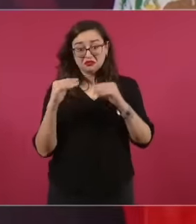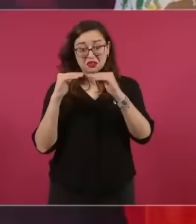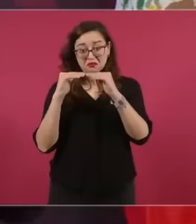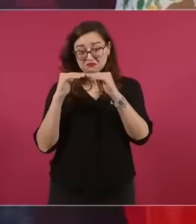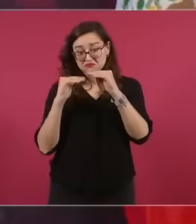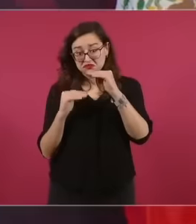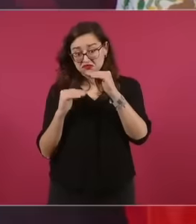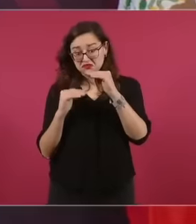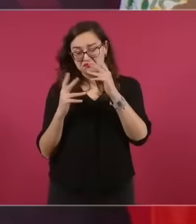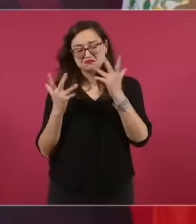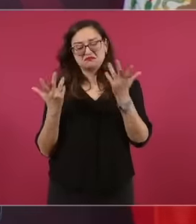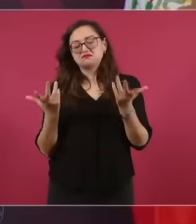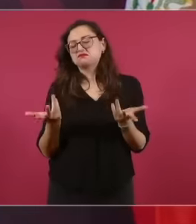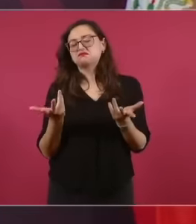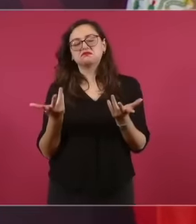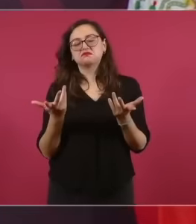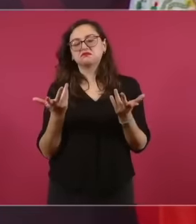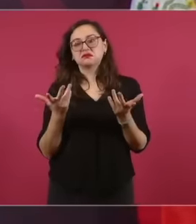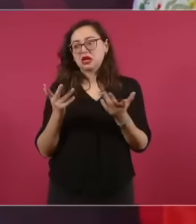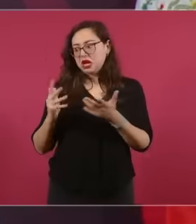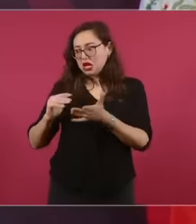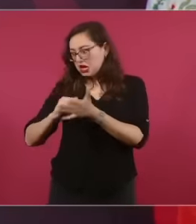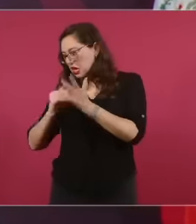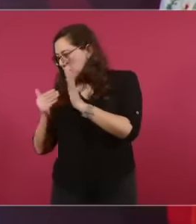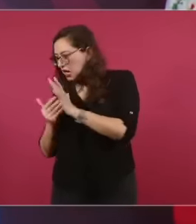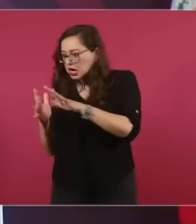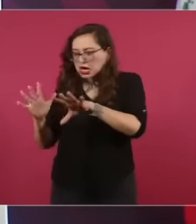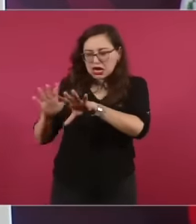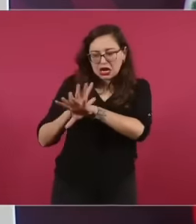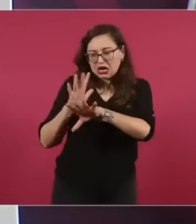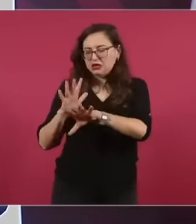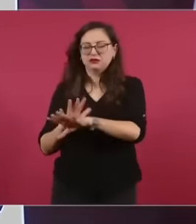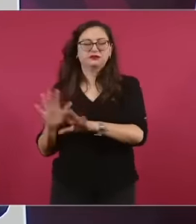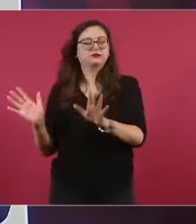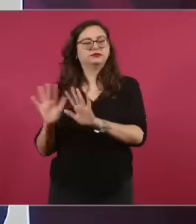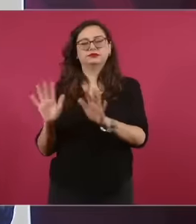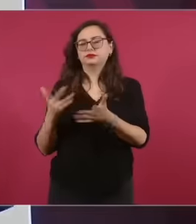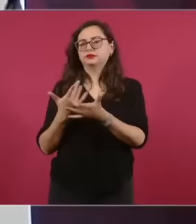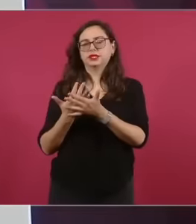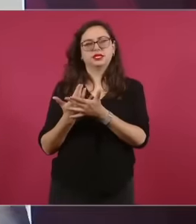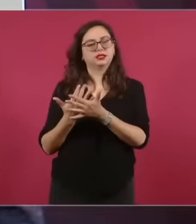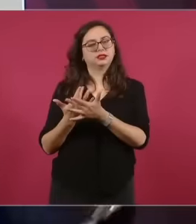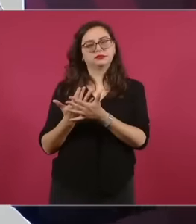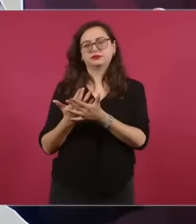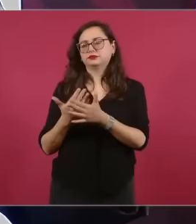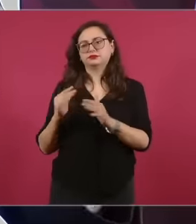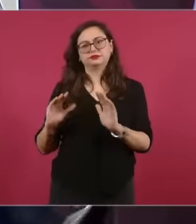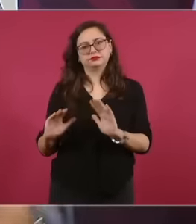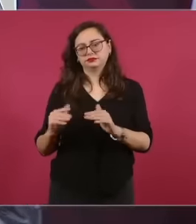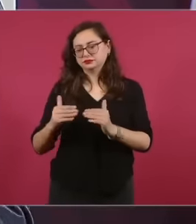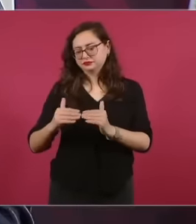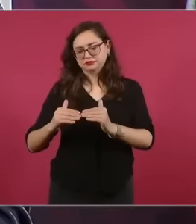beneficiar, porque ¿qué dañaba más a México? La corrupción.